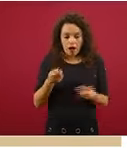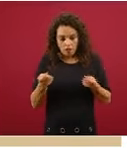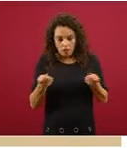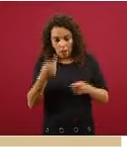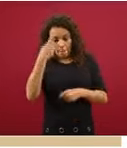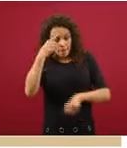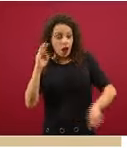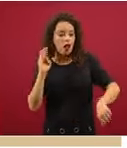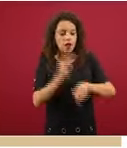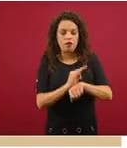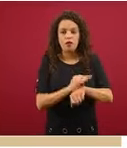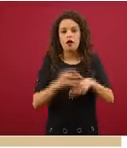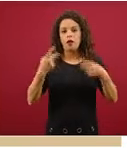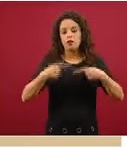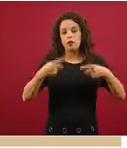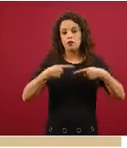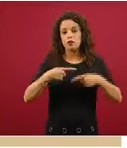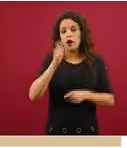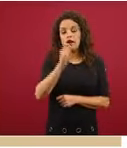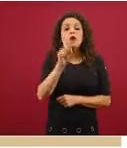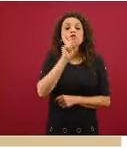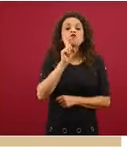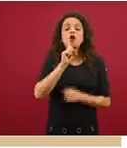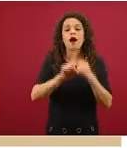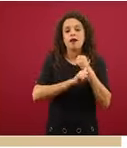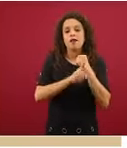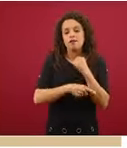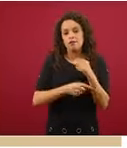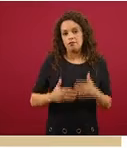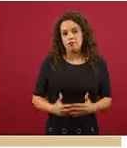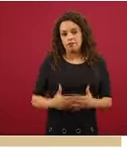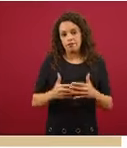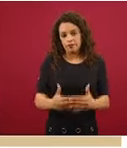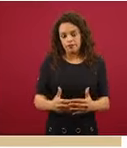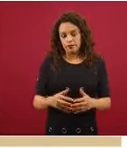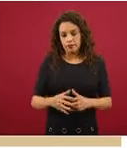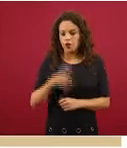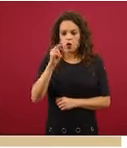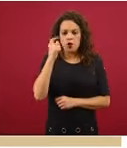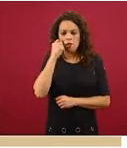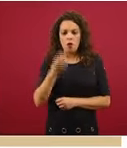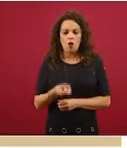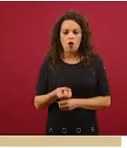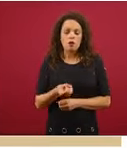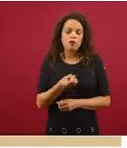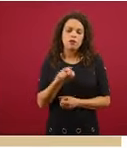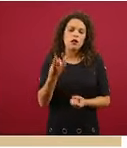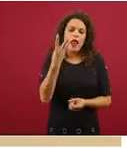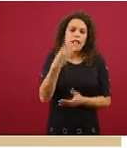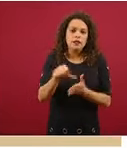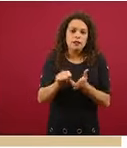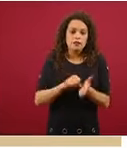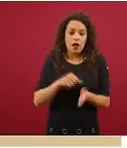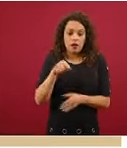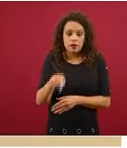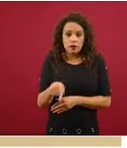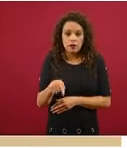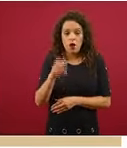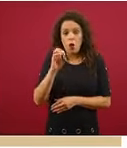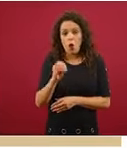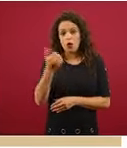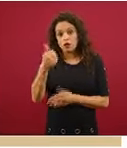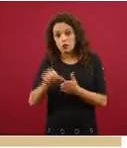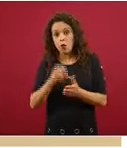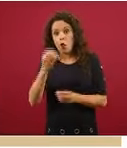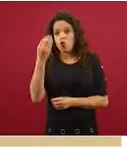embarazadas que están en cualquiera de los trimestres de embarazo, pero sobre todo las que se están acercando